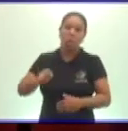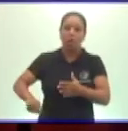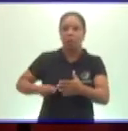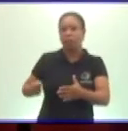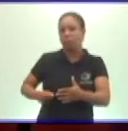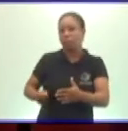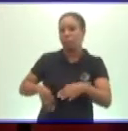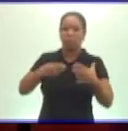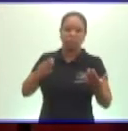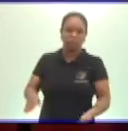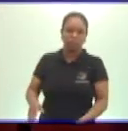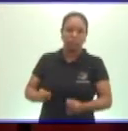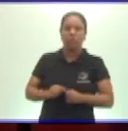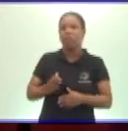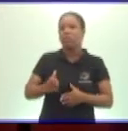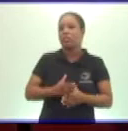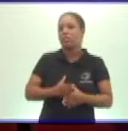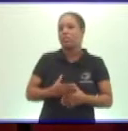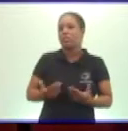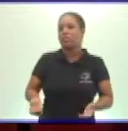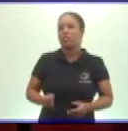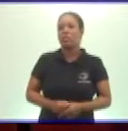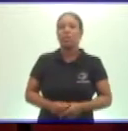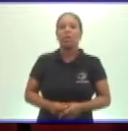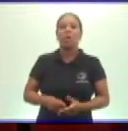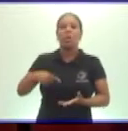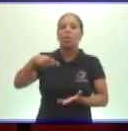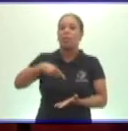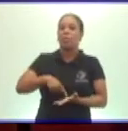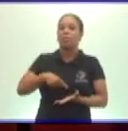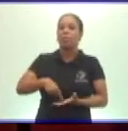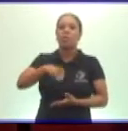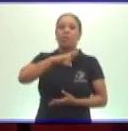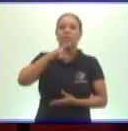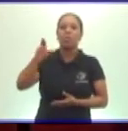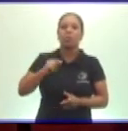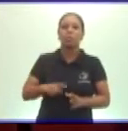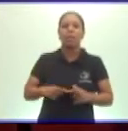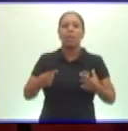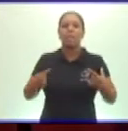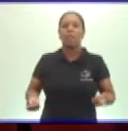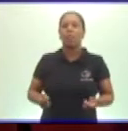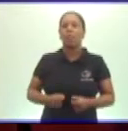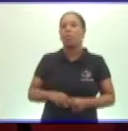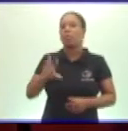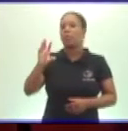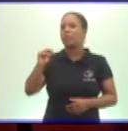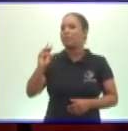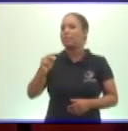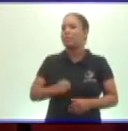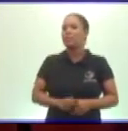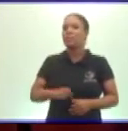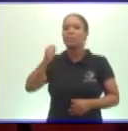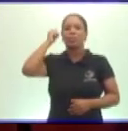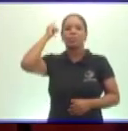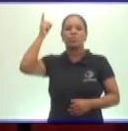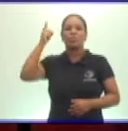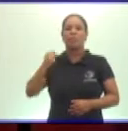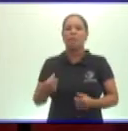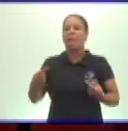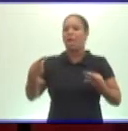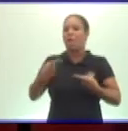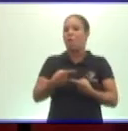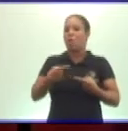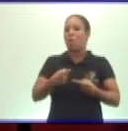Entonces, significa, en definitiva, una posición revolucionaria porque revela un ideal en contra de